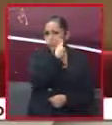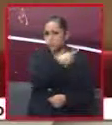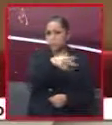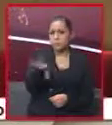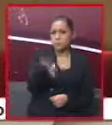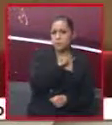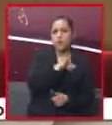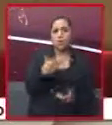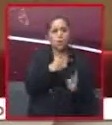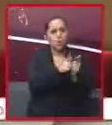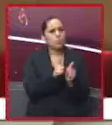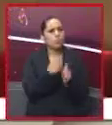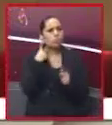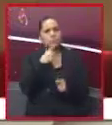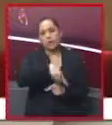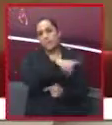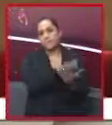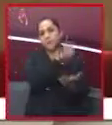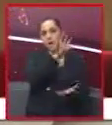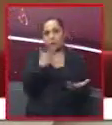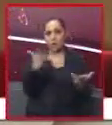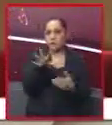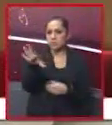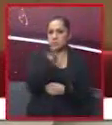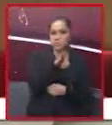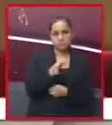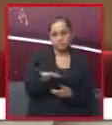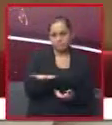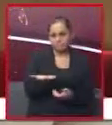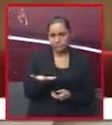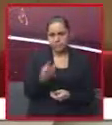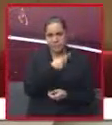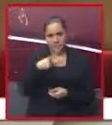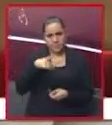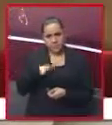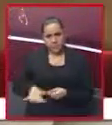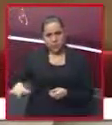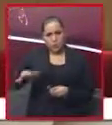partidos mayoritarios. Es el mismo sistema que no funciona.